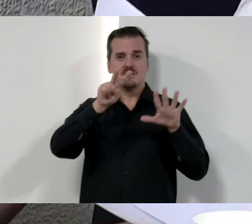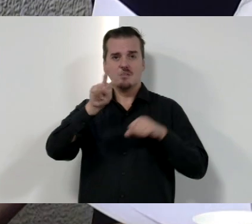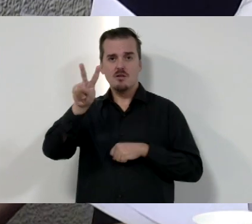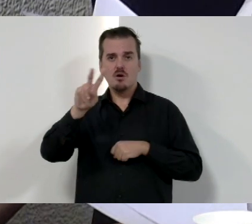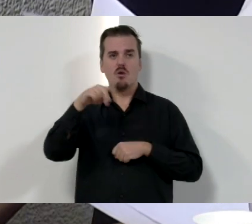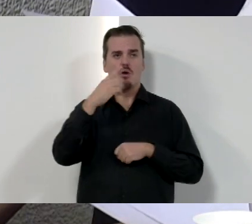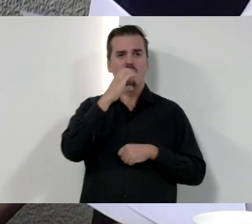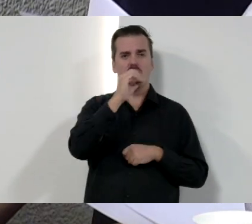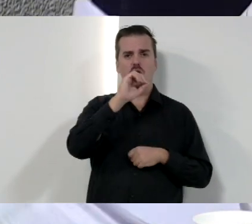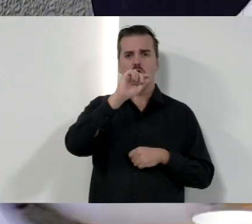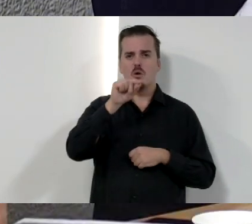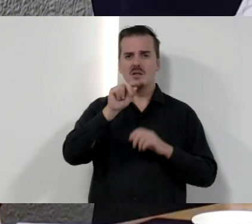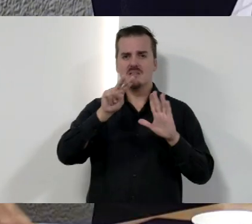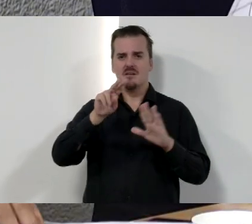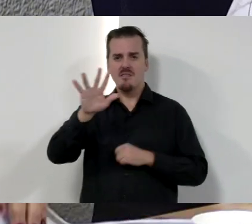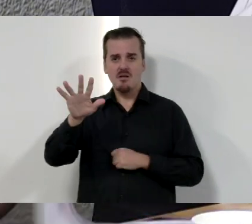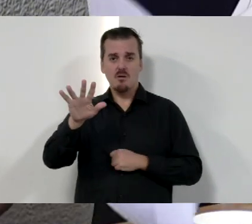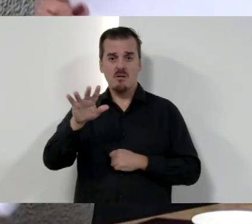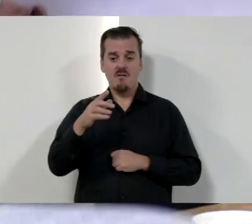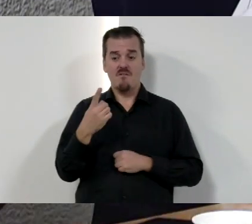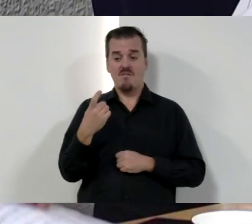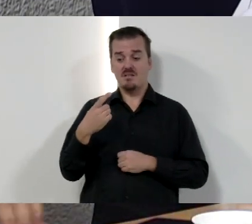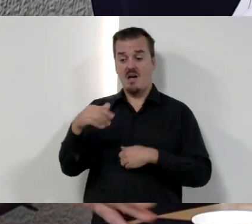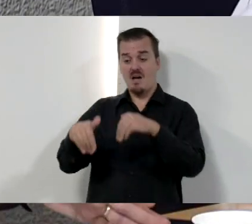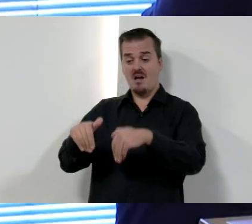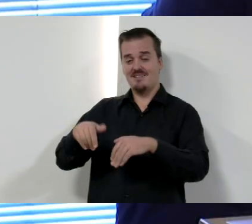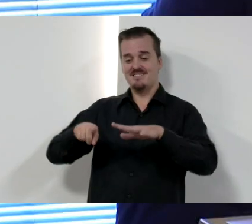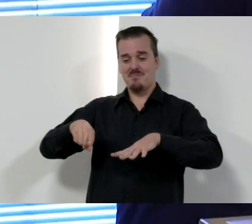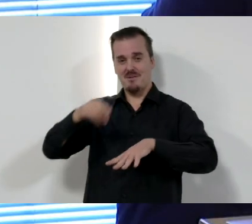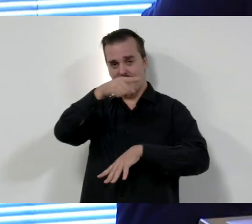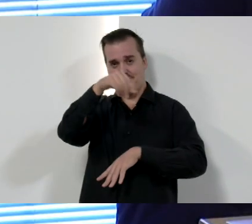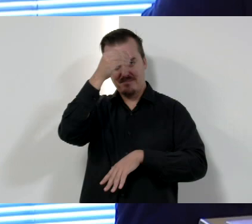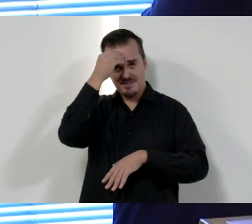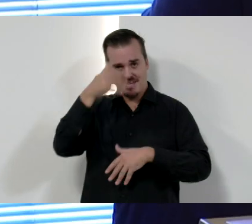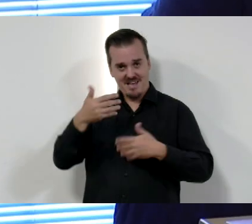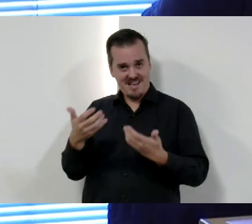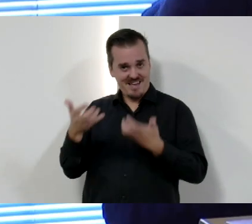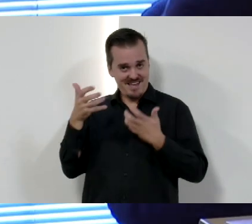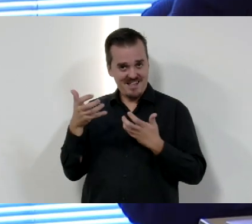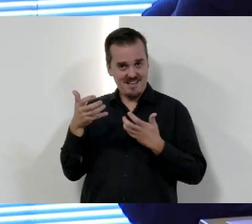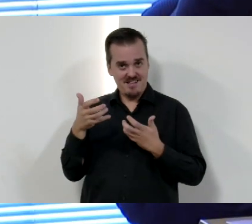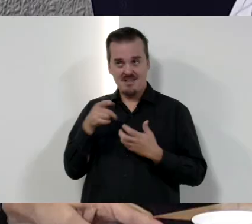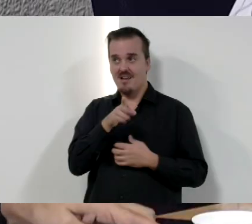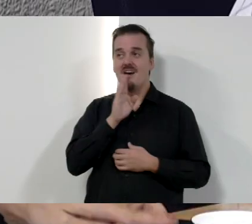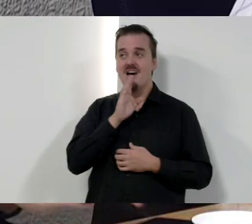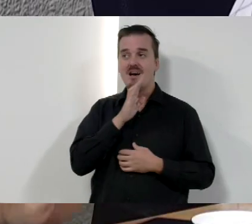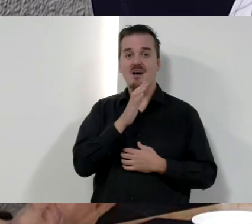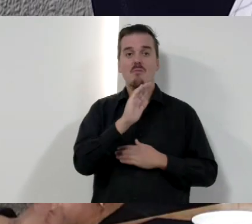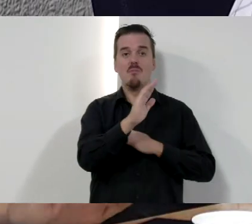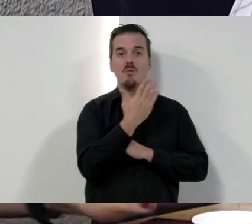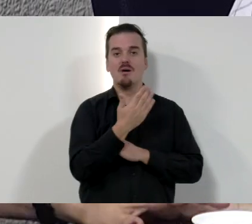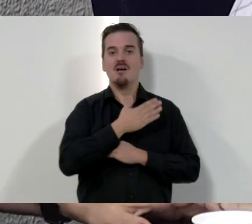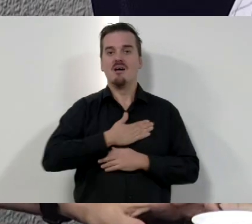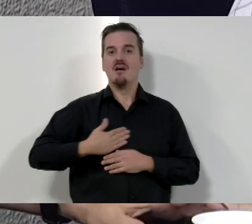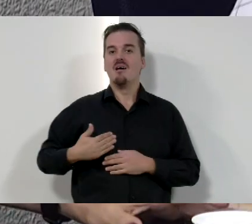0,75, y como faltan 6 meses a las elecciones y usted piensa que van a ganar ustedes, ya no trae la propuesta de bajar el tipo del